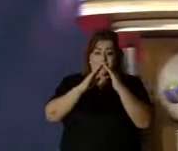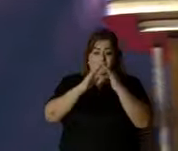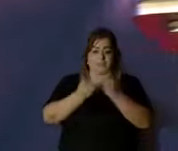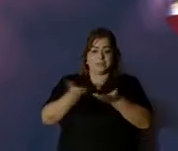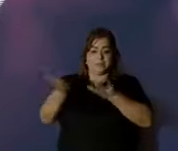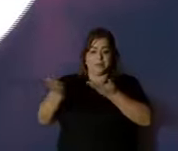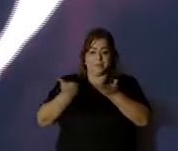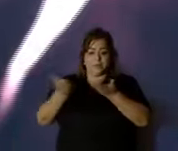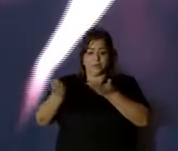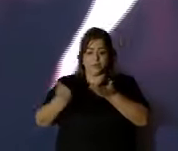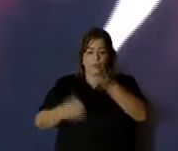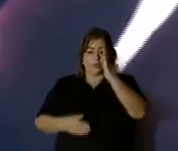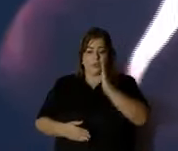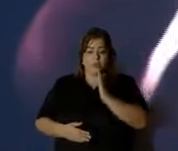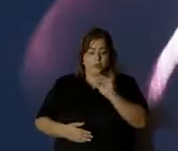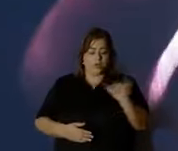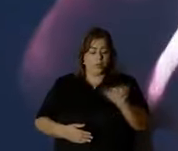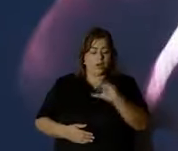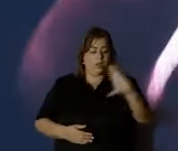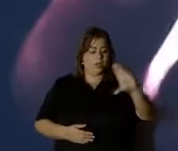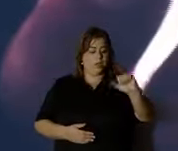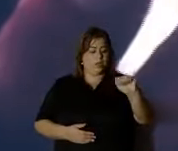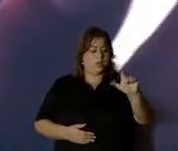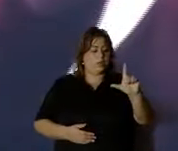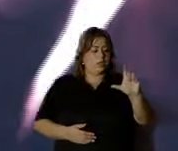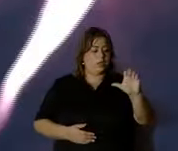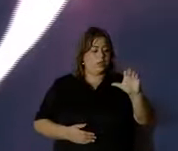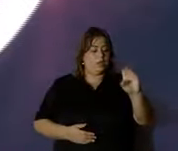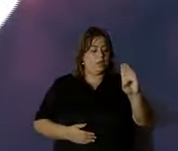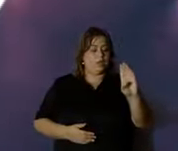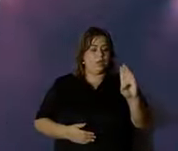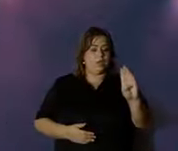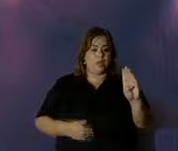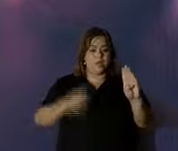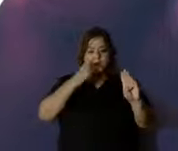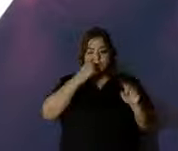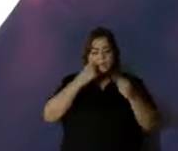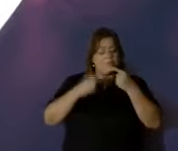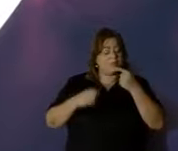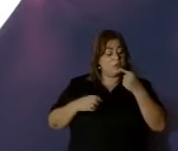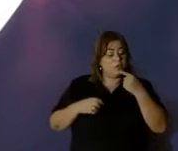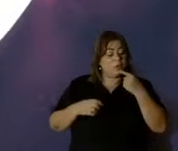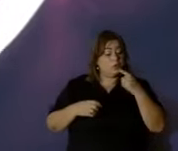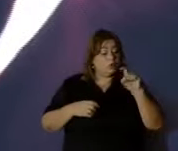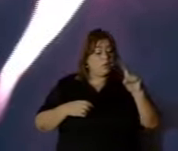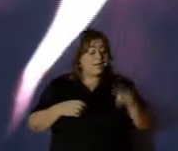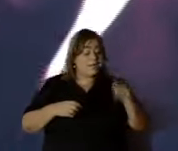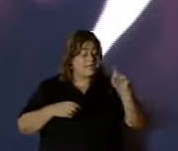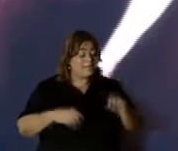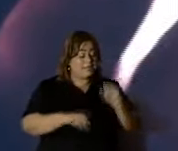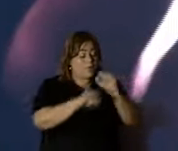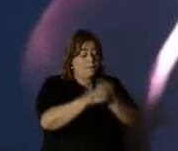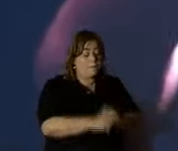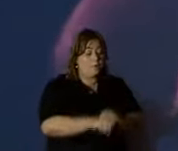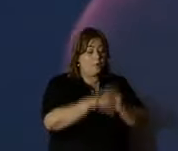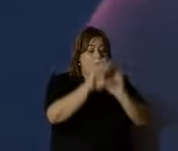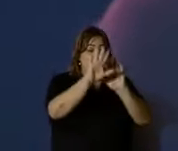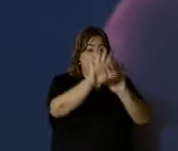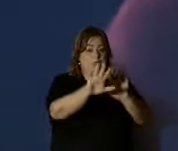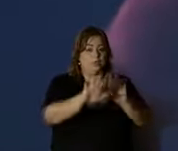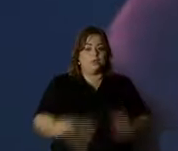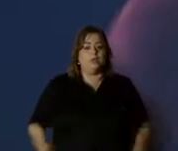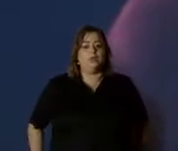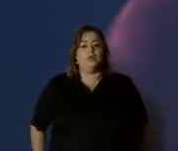Caleb terminó de conquistar todo, miró un monte y dijo: yo necesito otro desafío. La vida